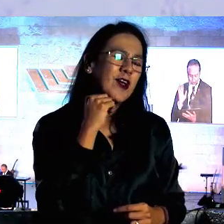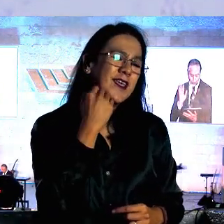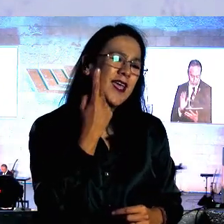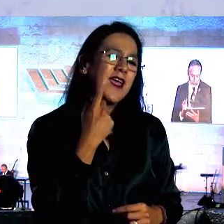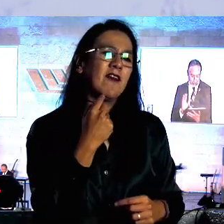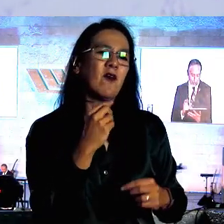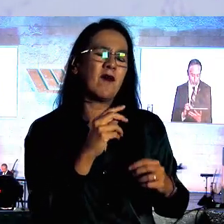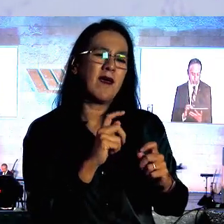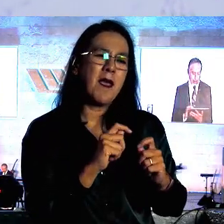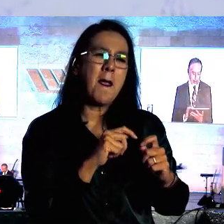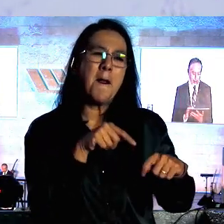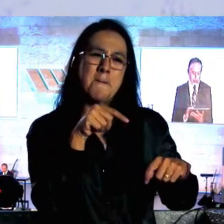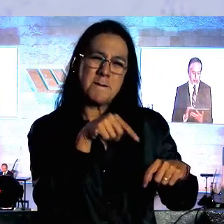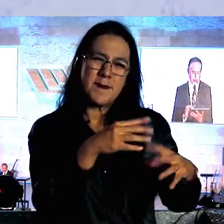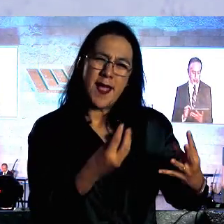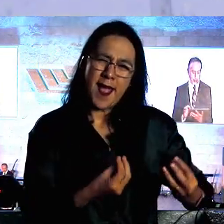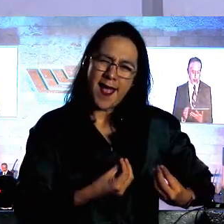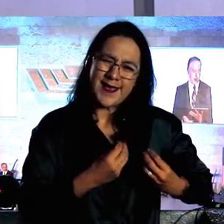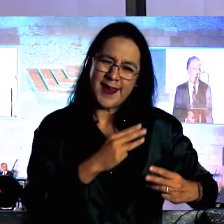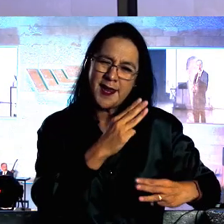pues ya me entrego bien a él